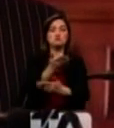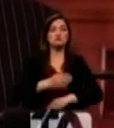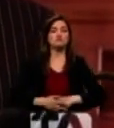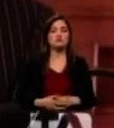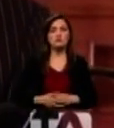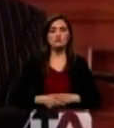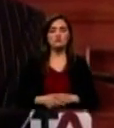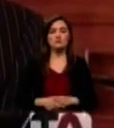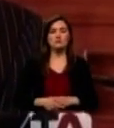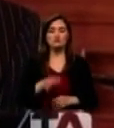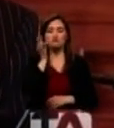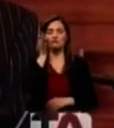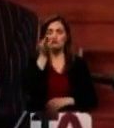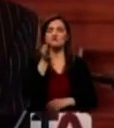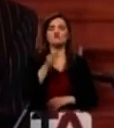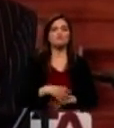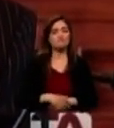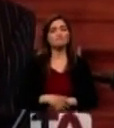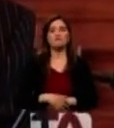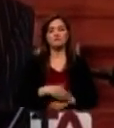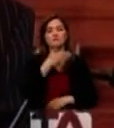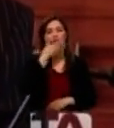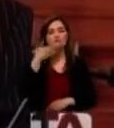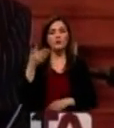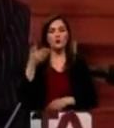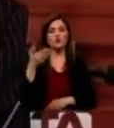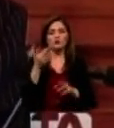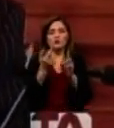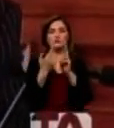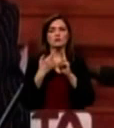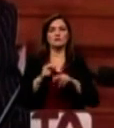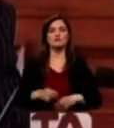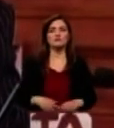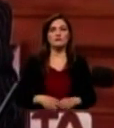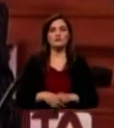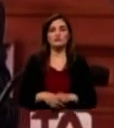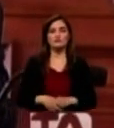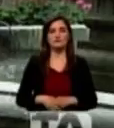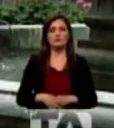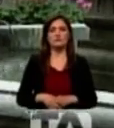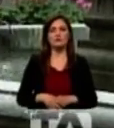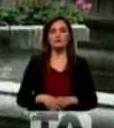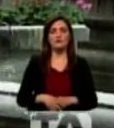que en el futuro tendremos muchos y mejores resultados, sin duda alguna.